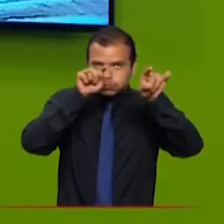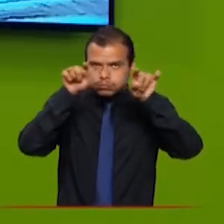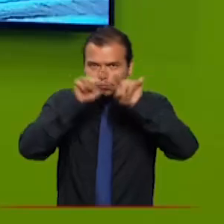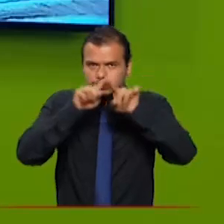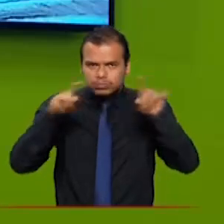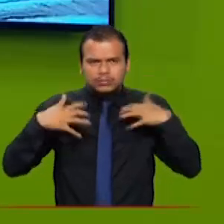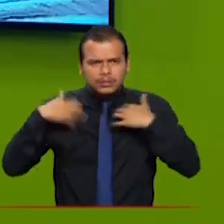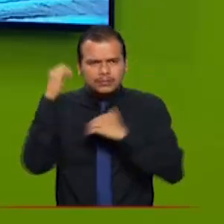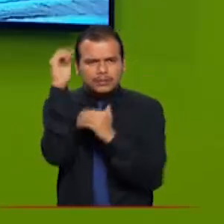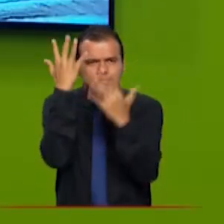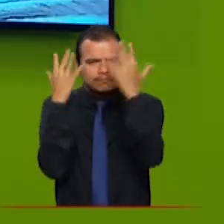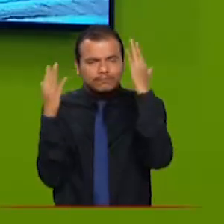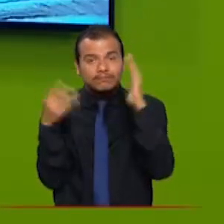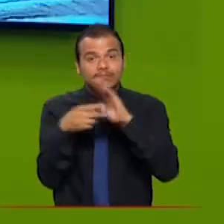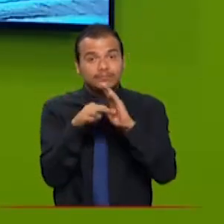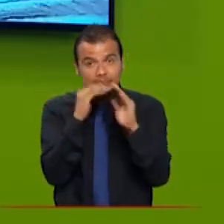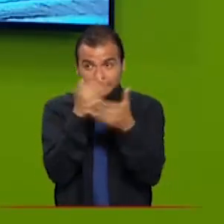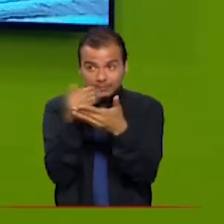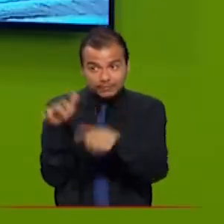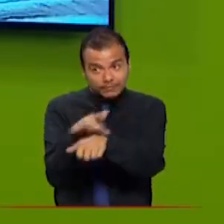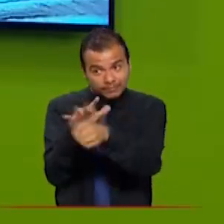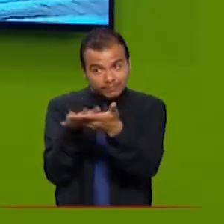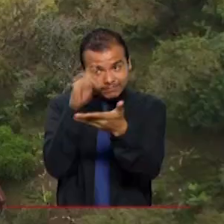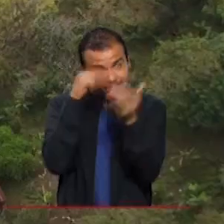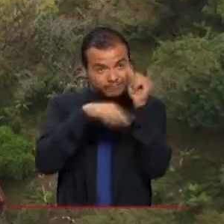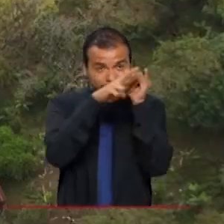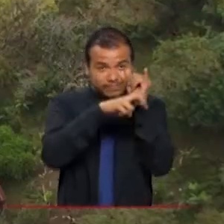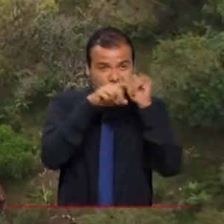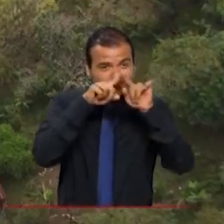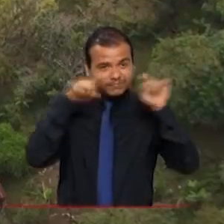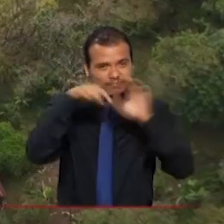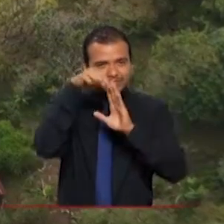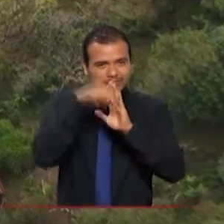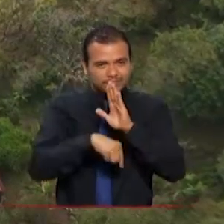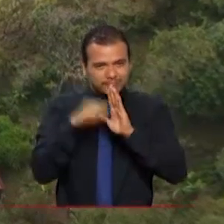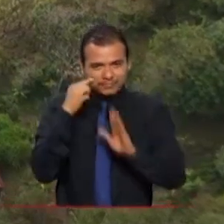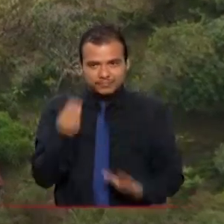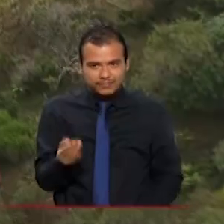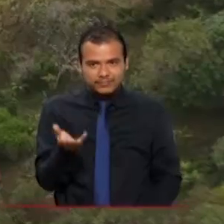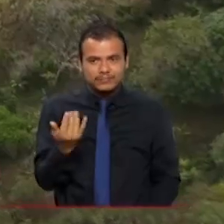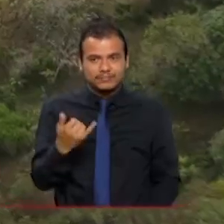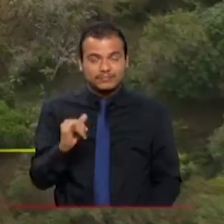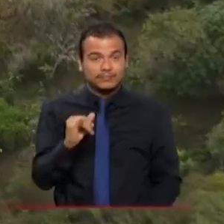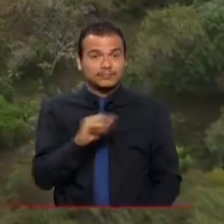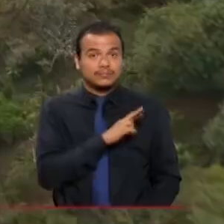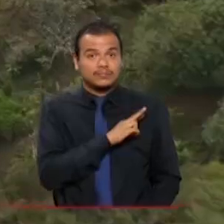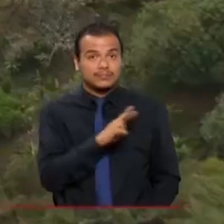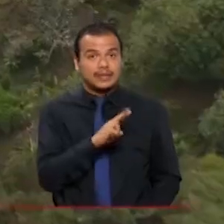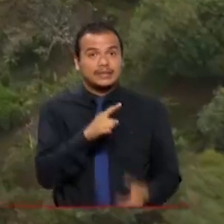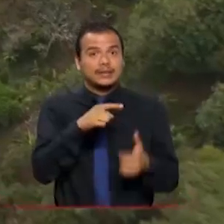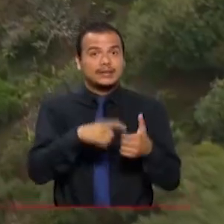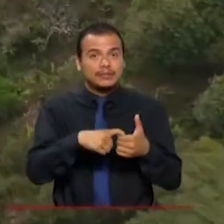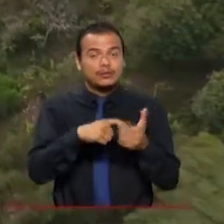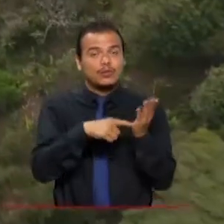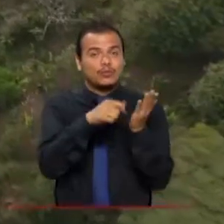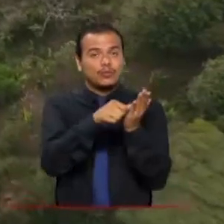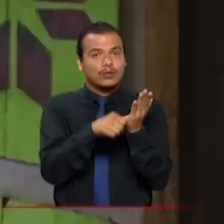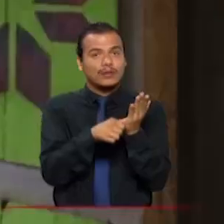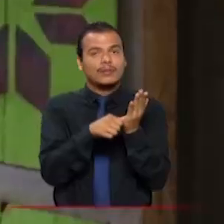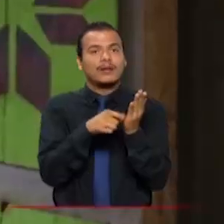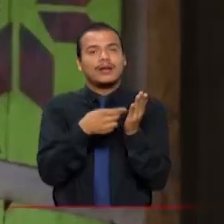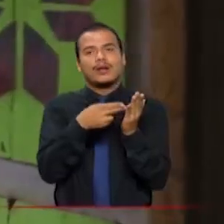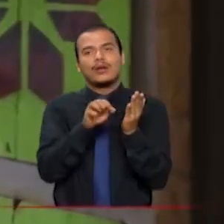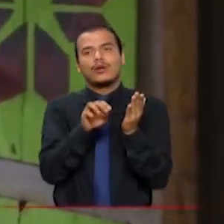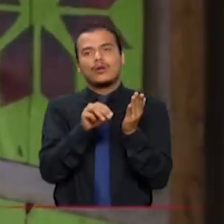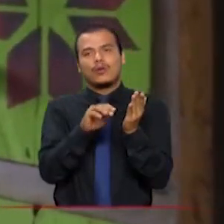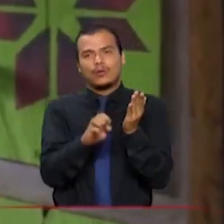de acercar nuevas generaciones a la ciencia. El Valle del Cauca por primera vez se unió al The Home River BioBlitz,